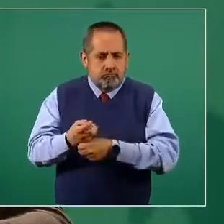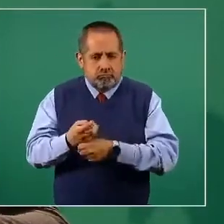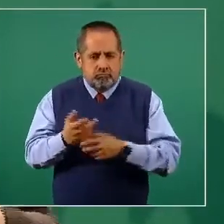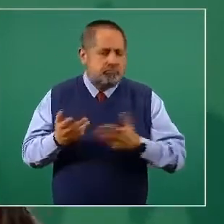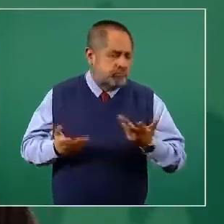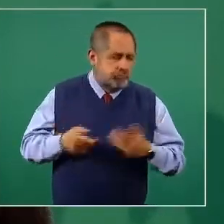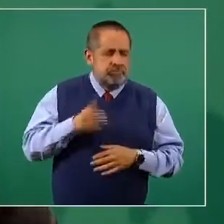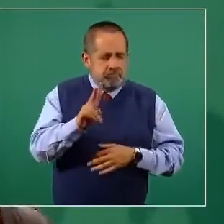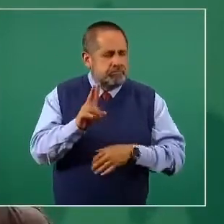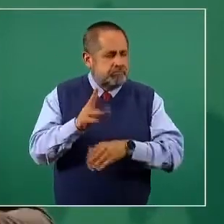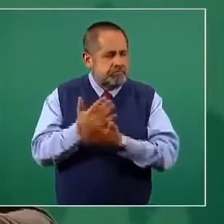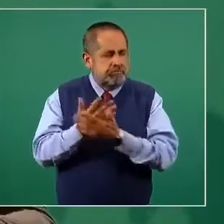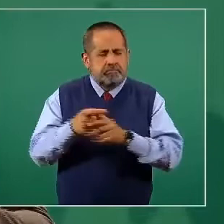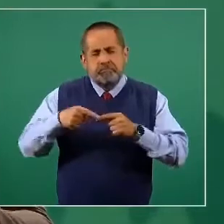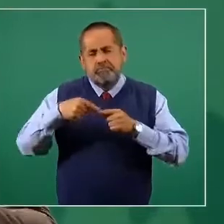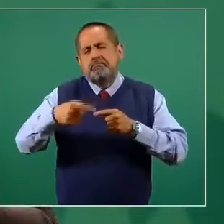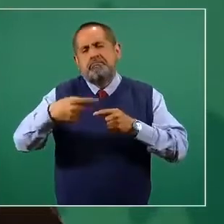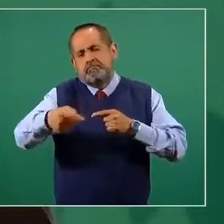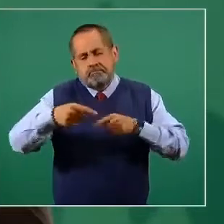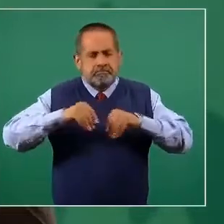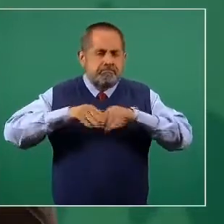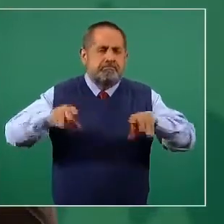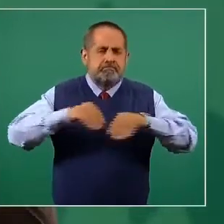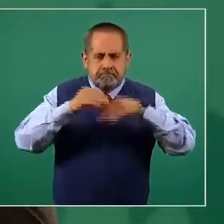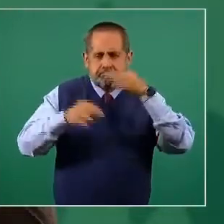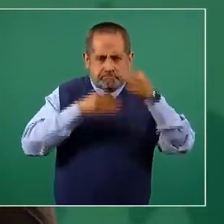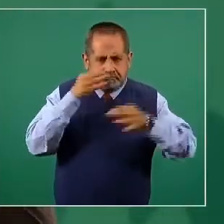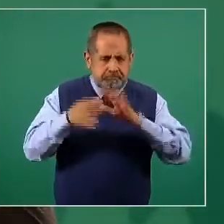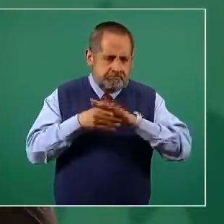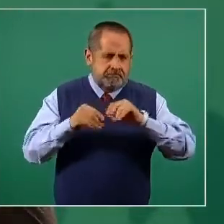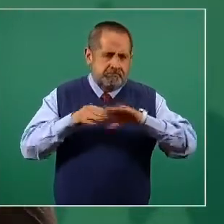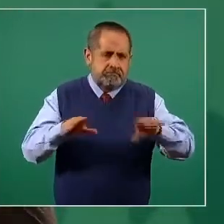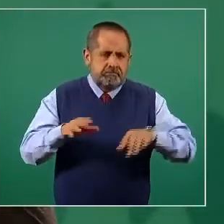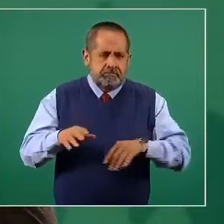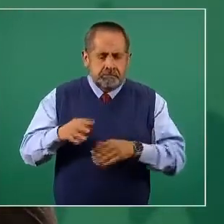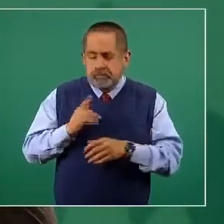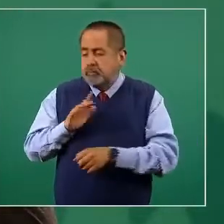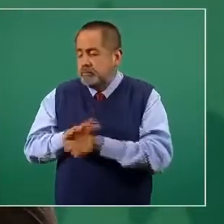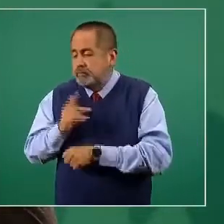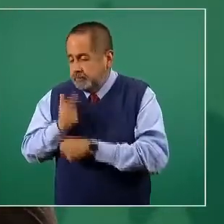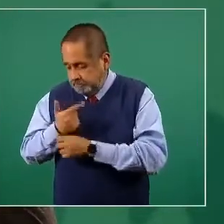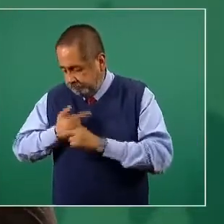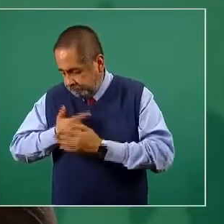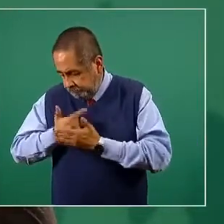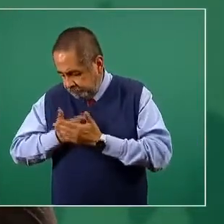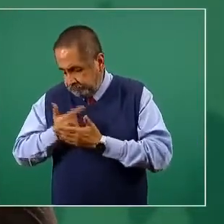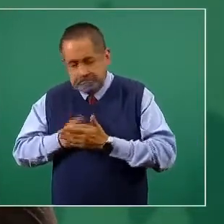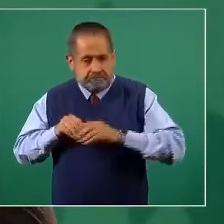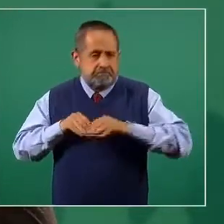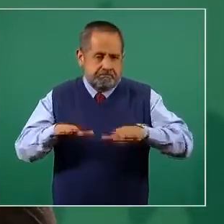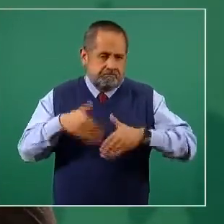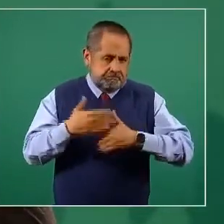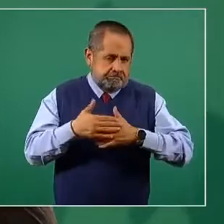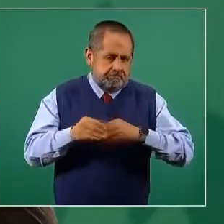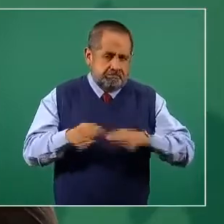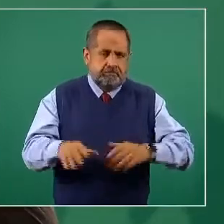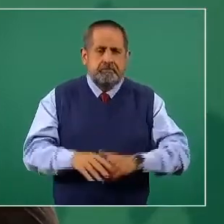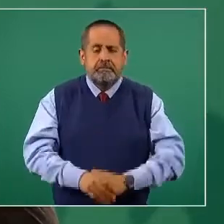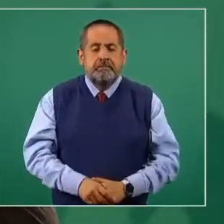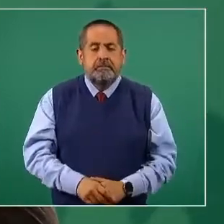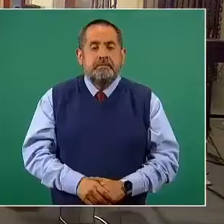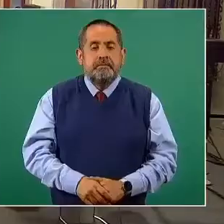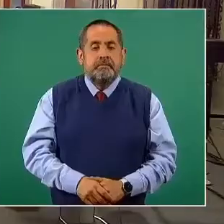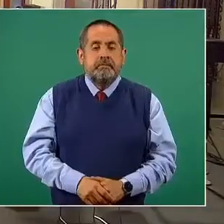mucho gusto, en futuras emisiones les presentaremos lo que nosotros tenemos actualmente en nuestro análisis de datos.